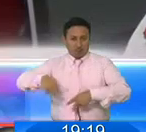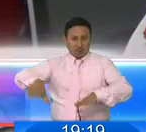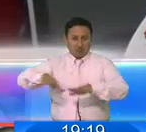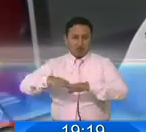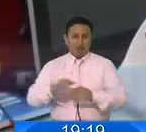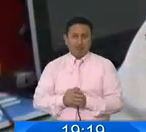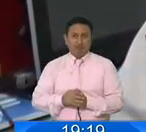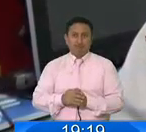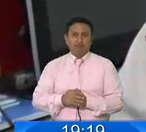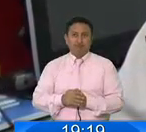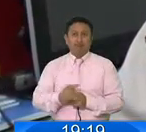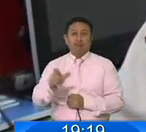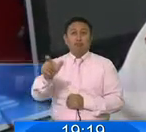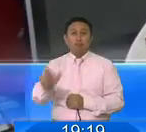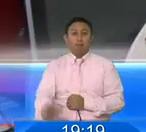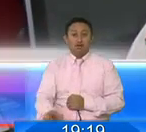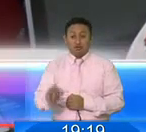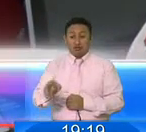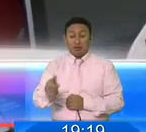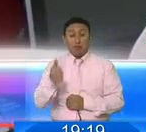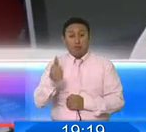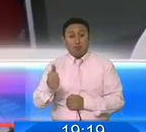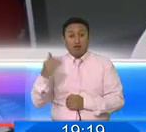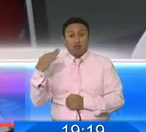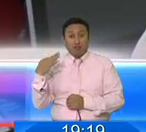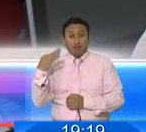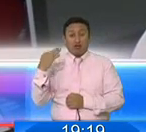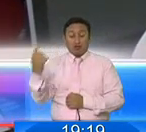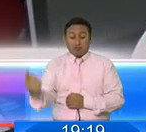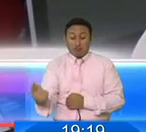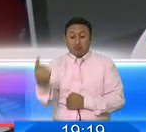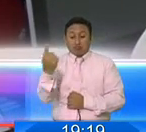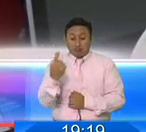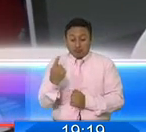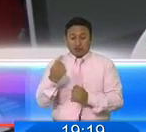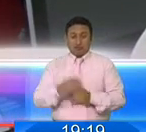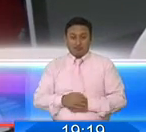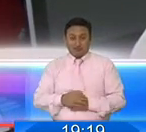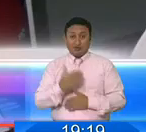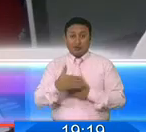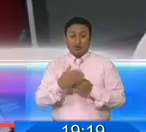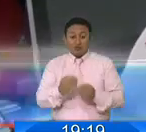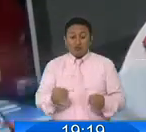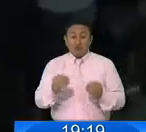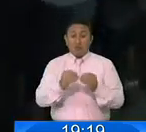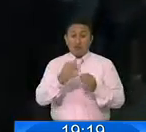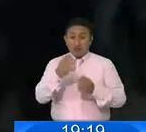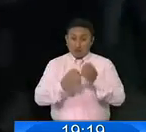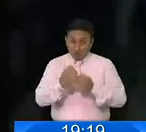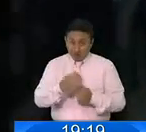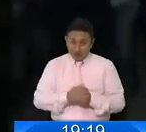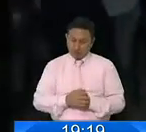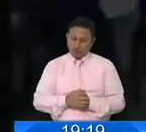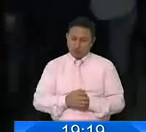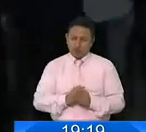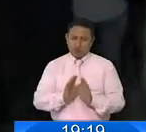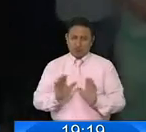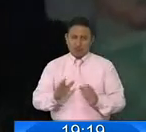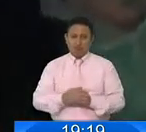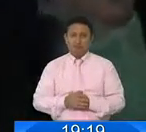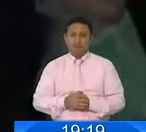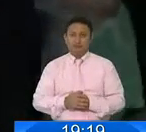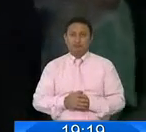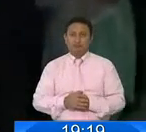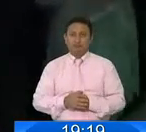sería bueno de que esa persona se entregue voluntariamente a fin de que no se le complique más su tema legal desde los ríos informó